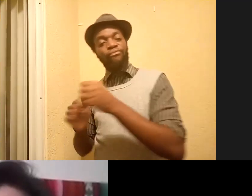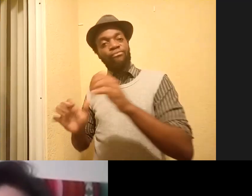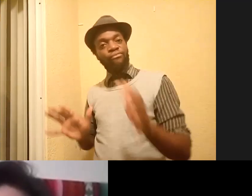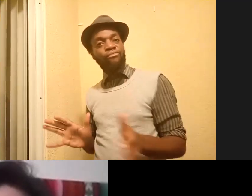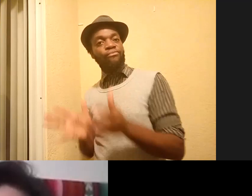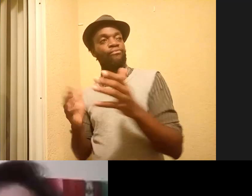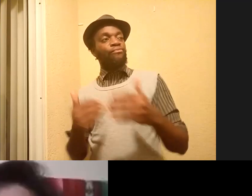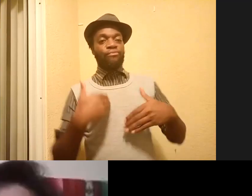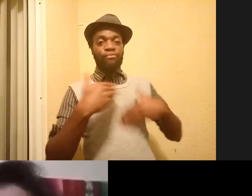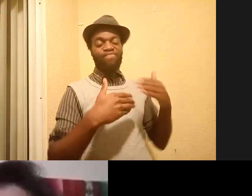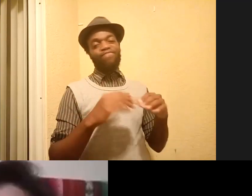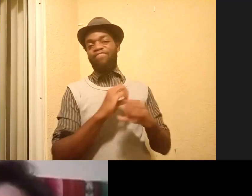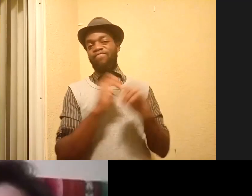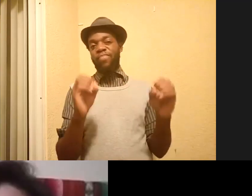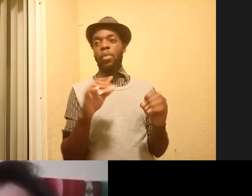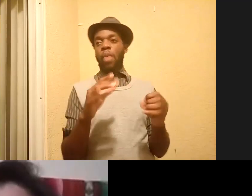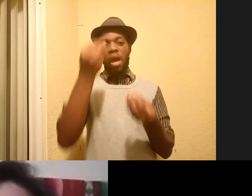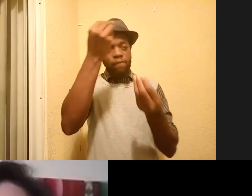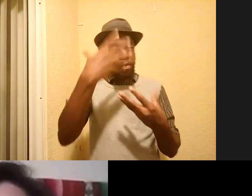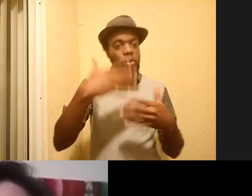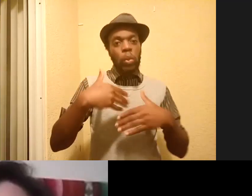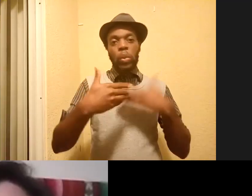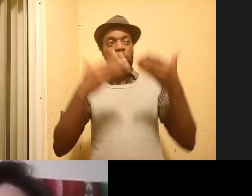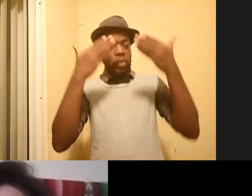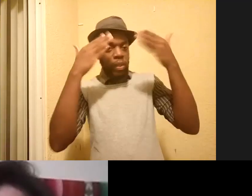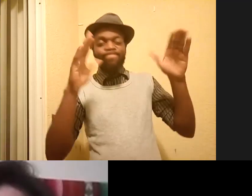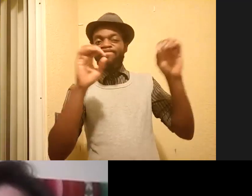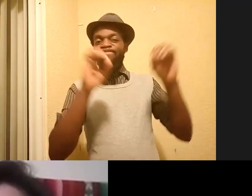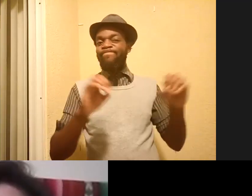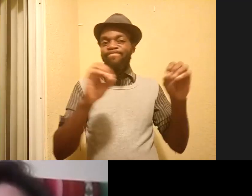la falta de información, lo que nos hace mucho más